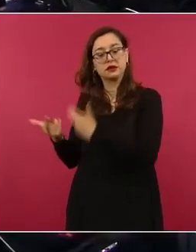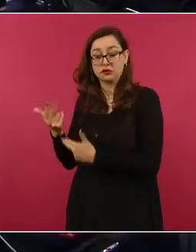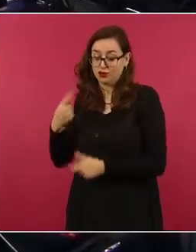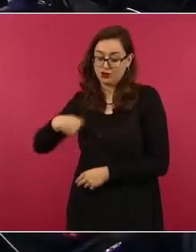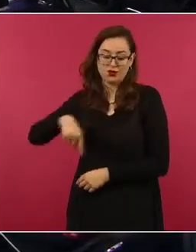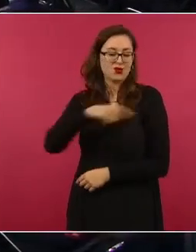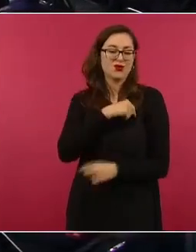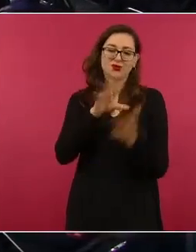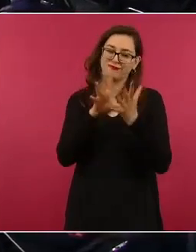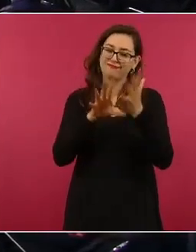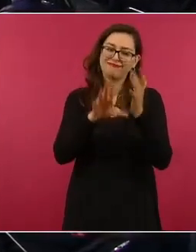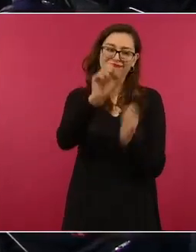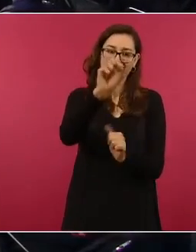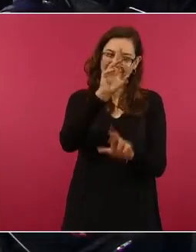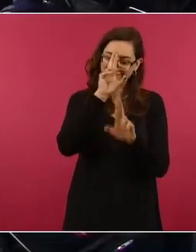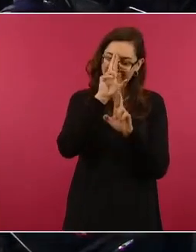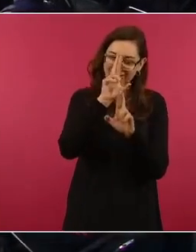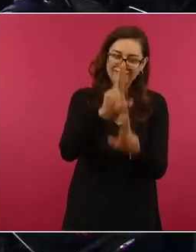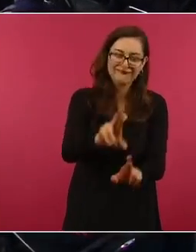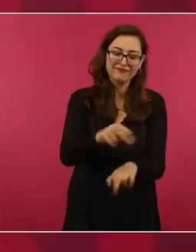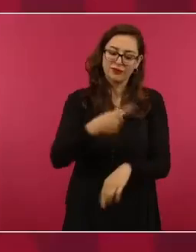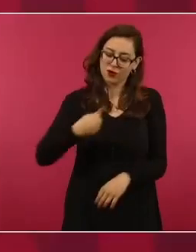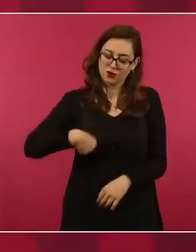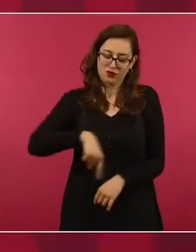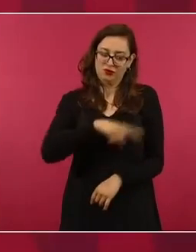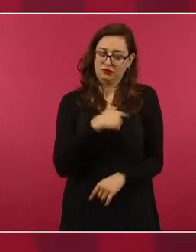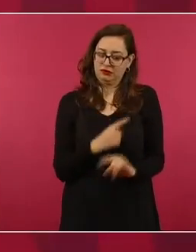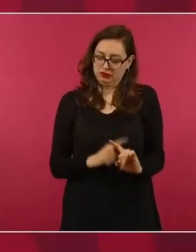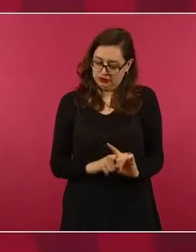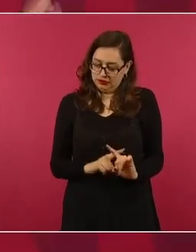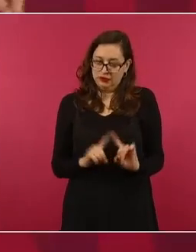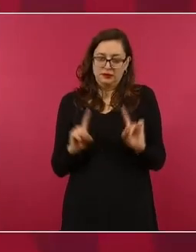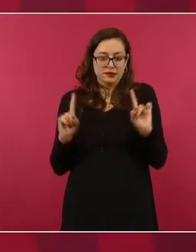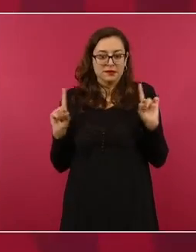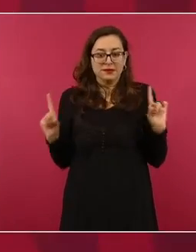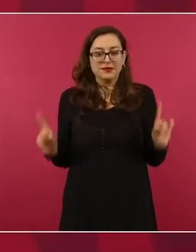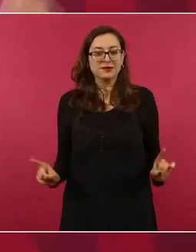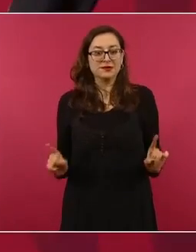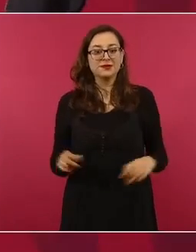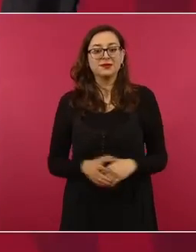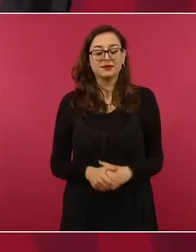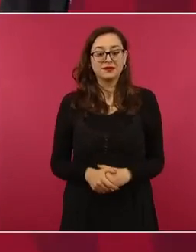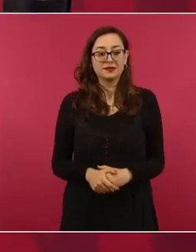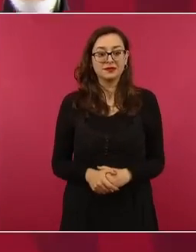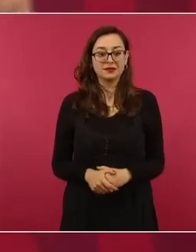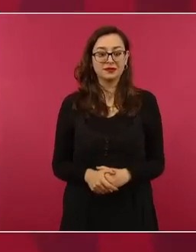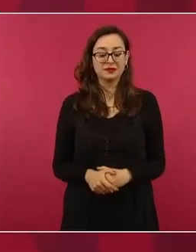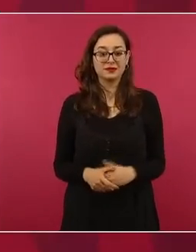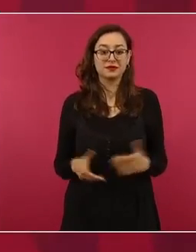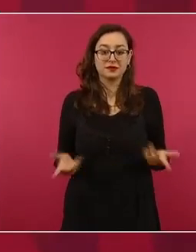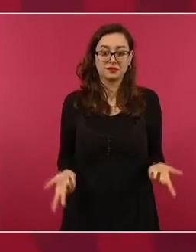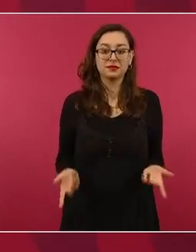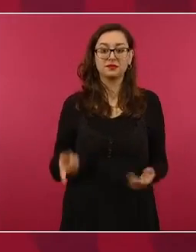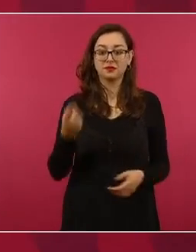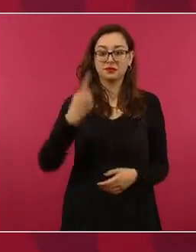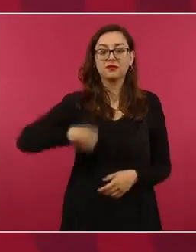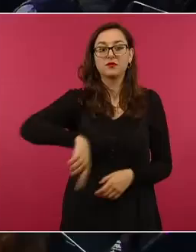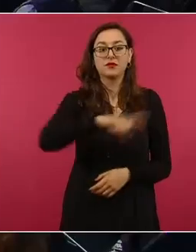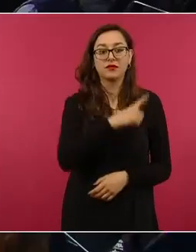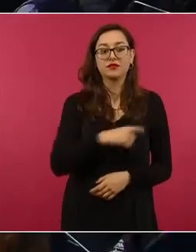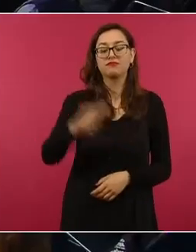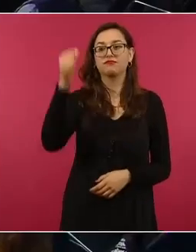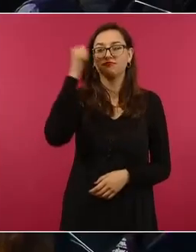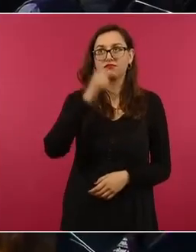Imagínense, si así cuidamos y estamos pendientes y hay mucha conciencia al interior